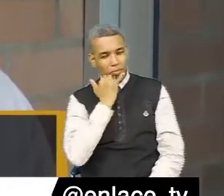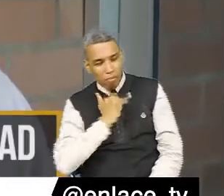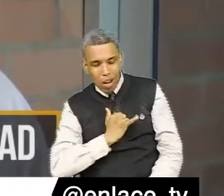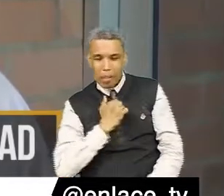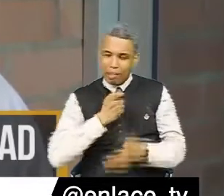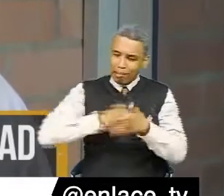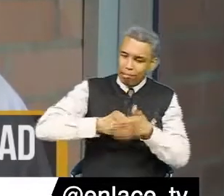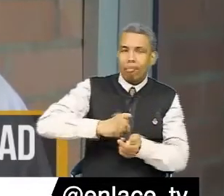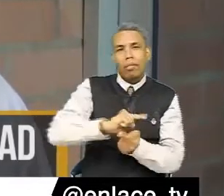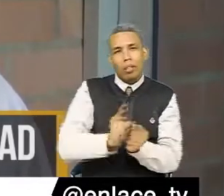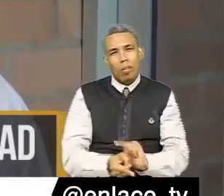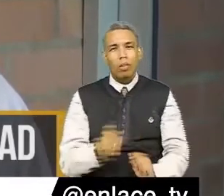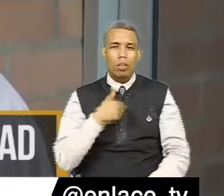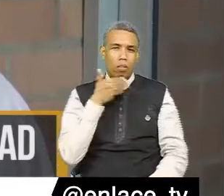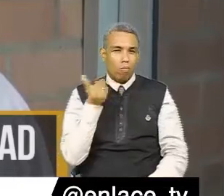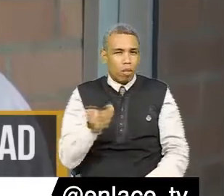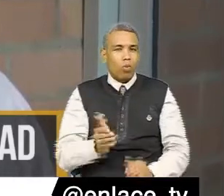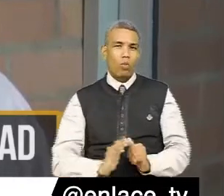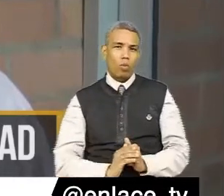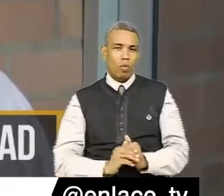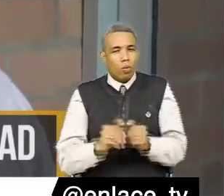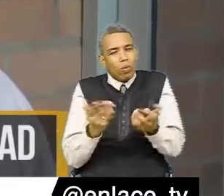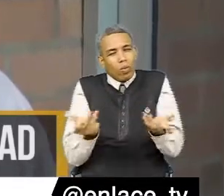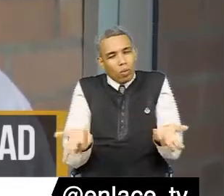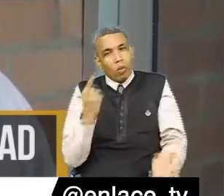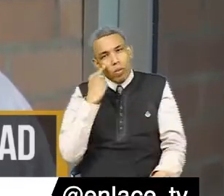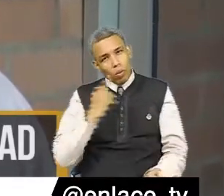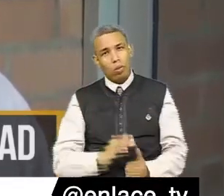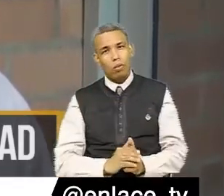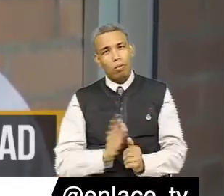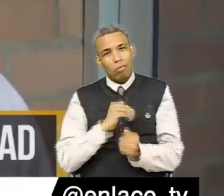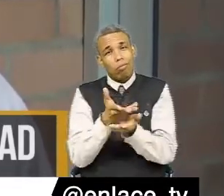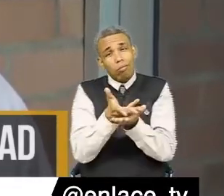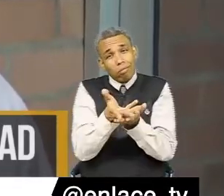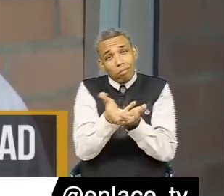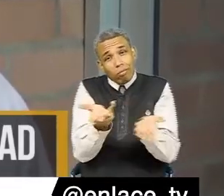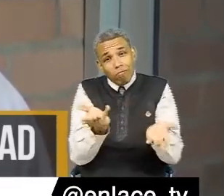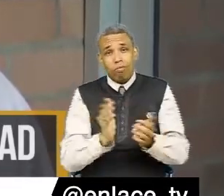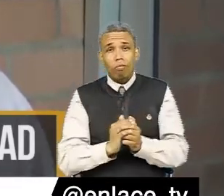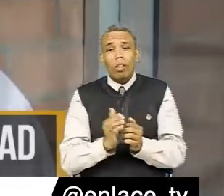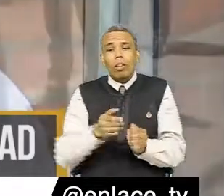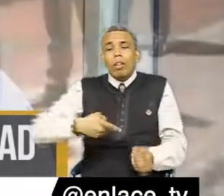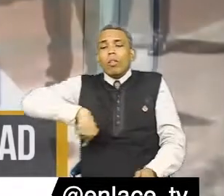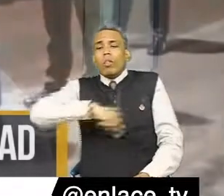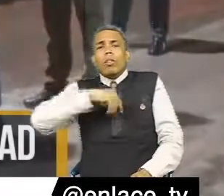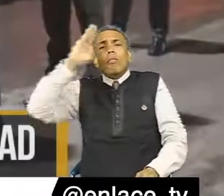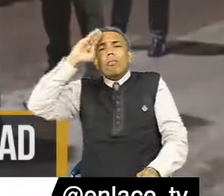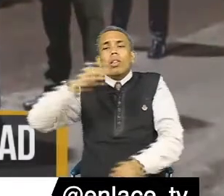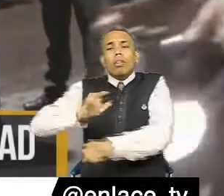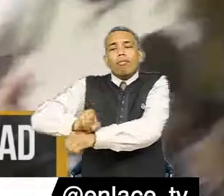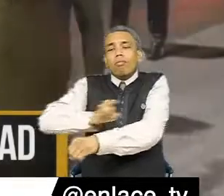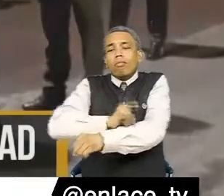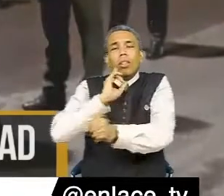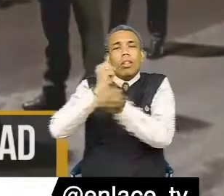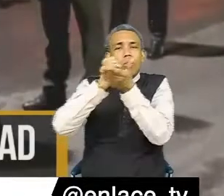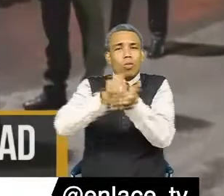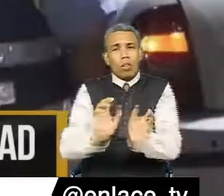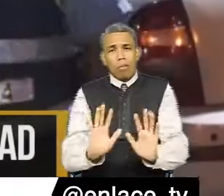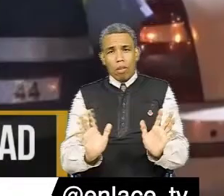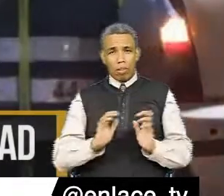y que debe mejorar su actitud en la vida que lo único que nosotros hacemos es protegerle la vida las manecillas del reloj